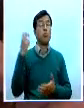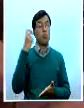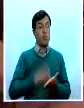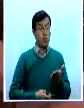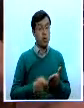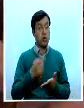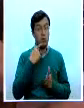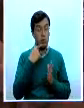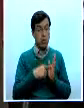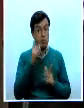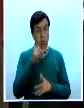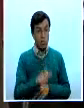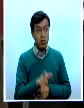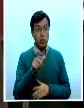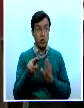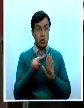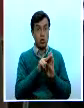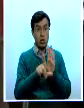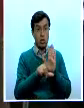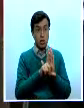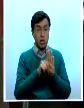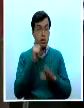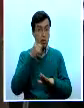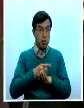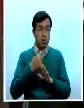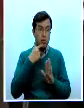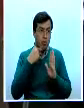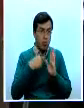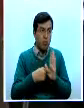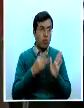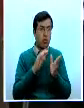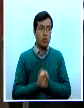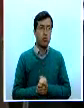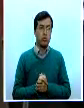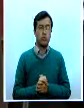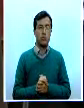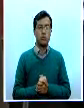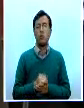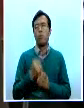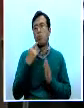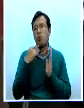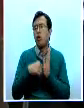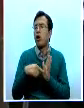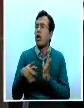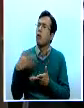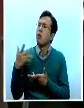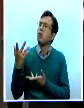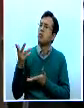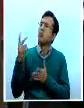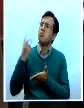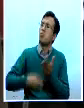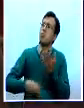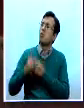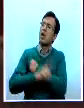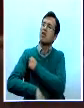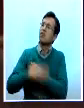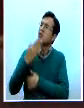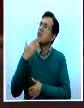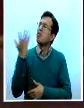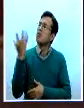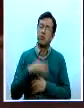quienes infrinjan lo que dice la ley en este caso en determinados aspectos en términos generales cuáles son estas sanciones pues no